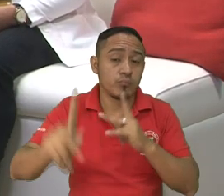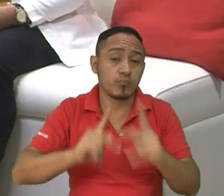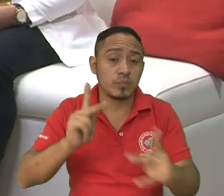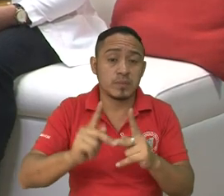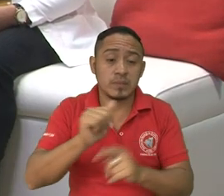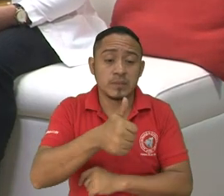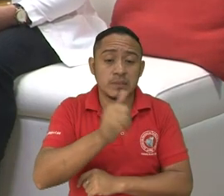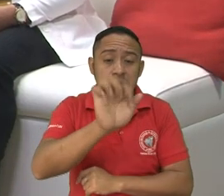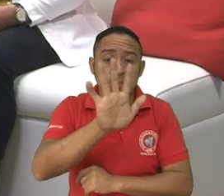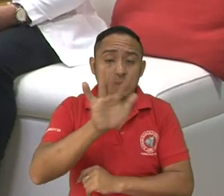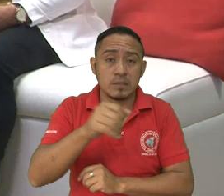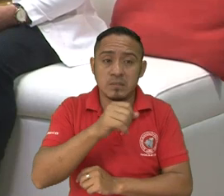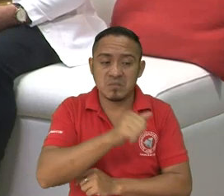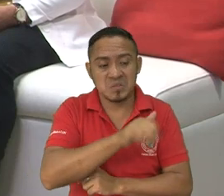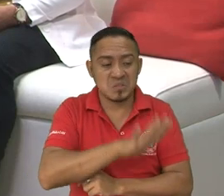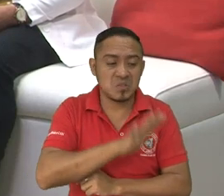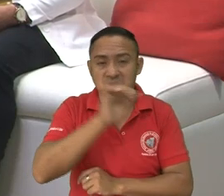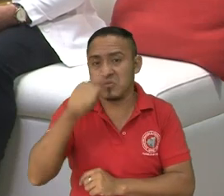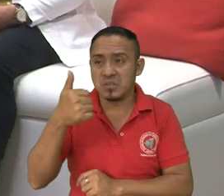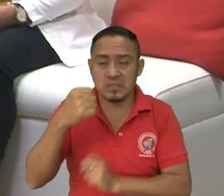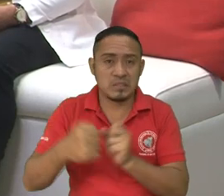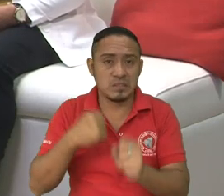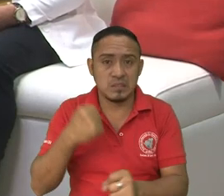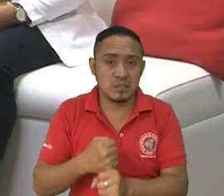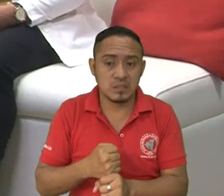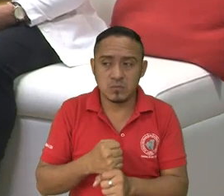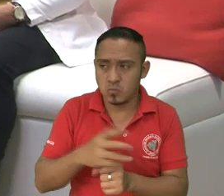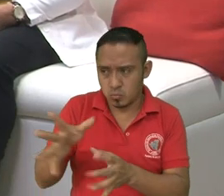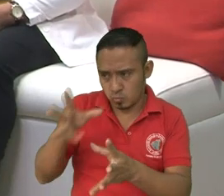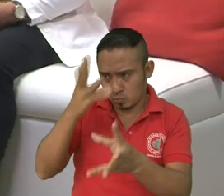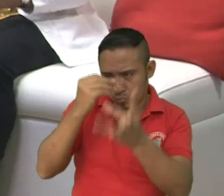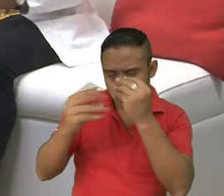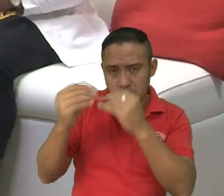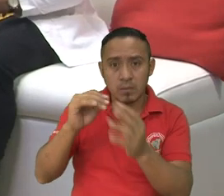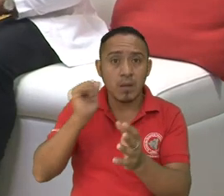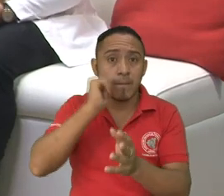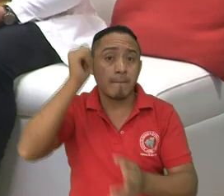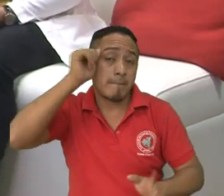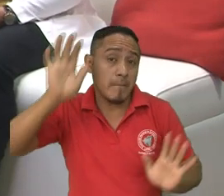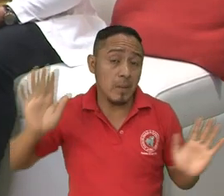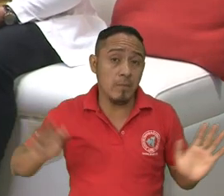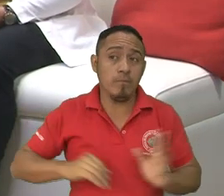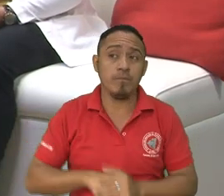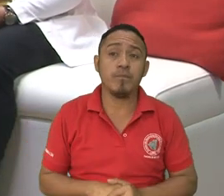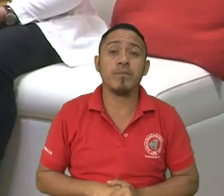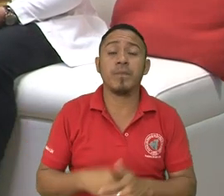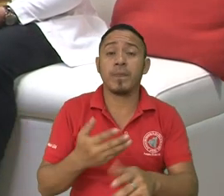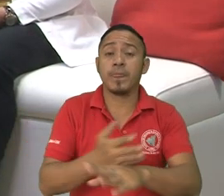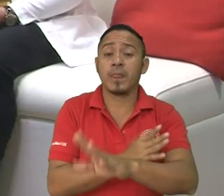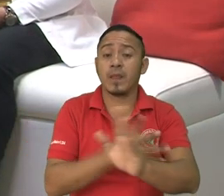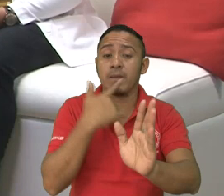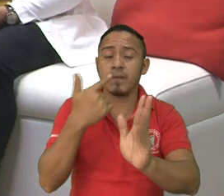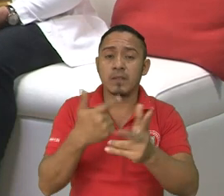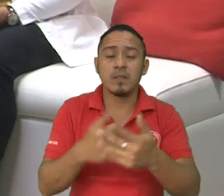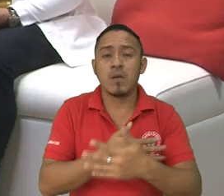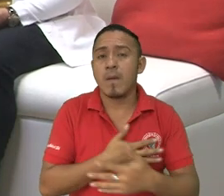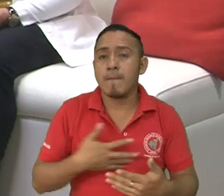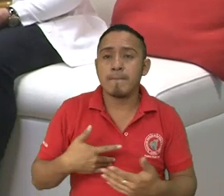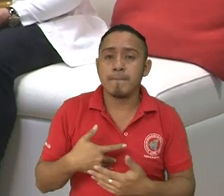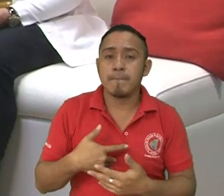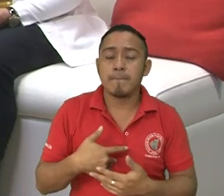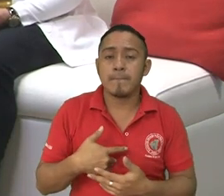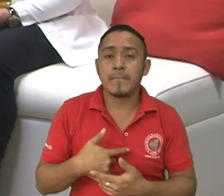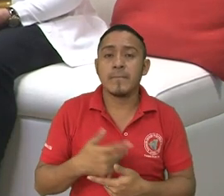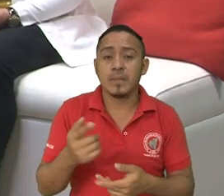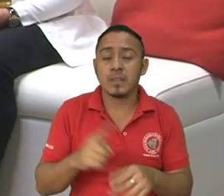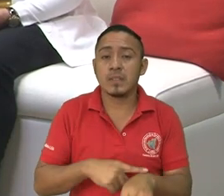6, 5 años ya quieren ver cosas de adulto. Entonces en ese momento, como decíamos anteriormente, lo mejor, el